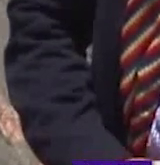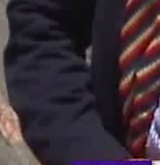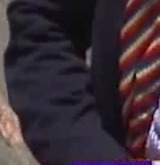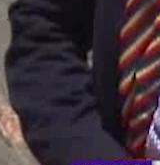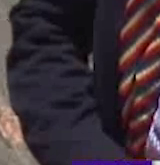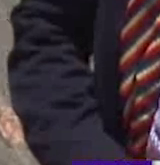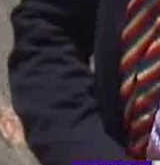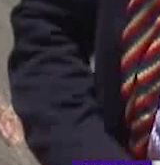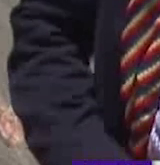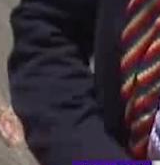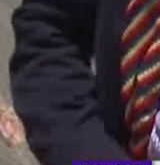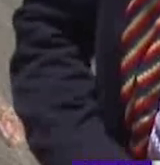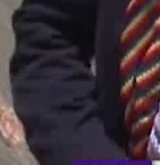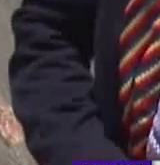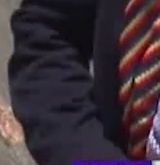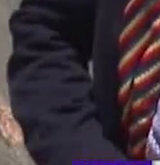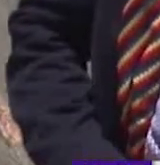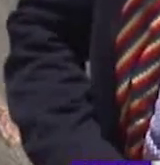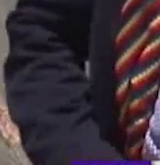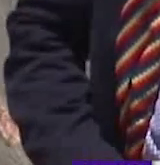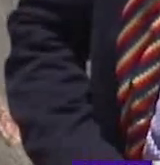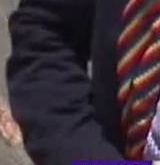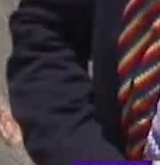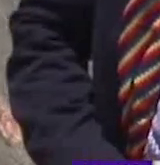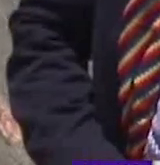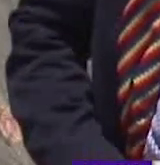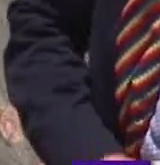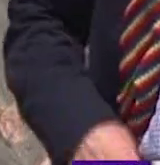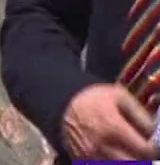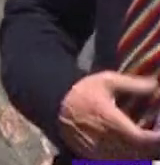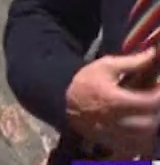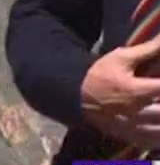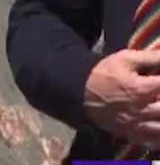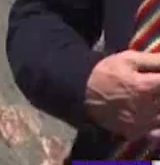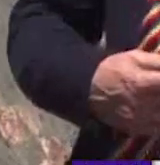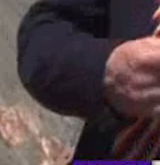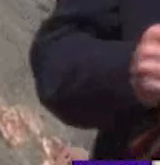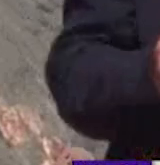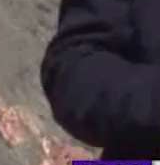premiada por Harvard y por tantas instituciones